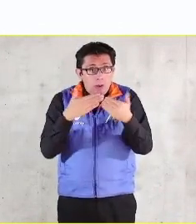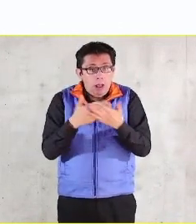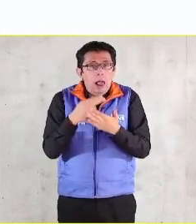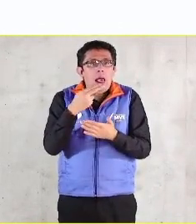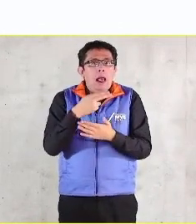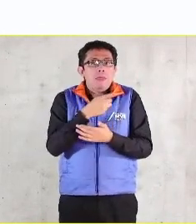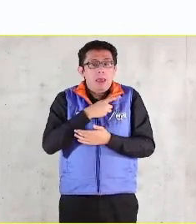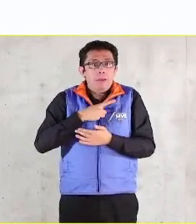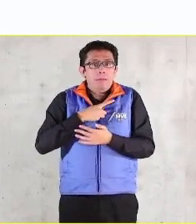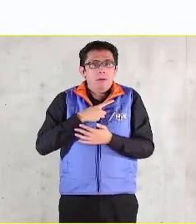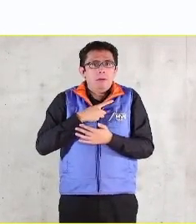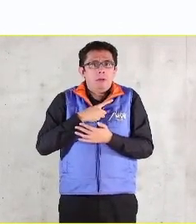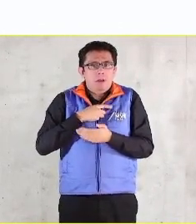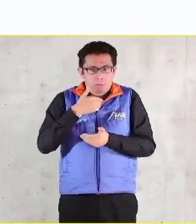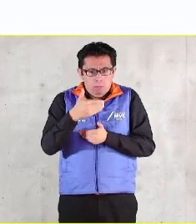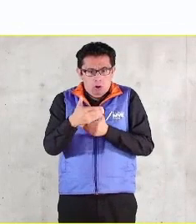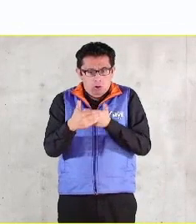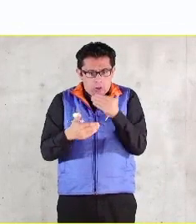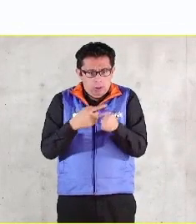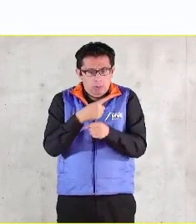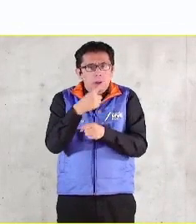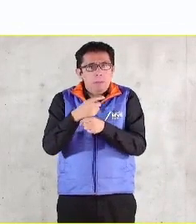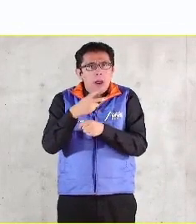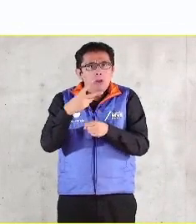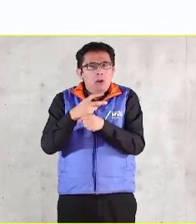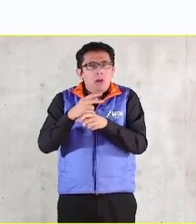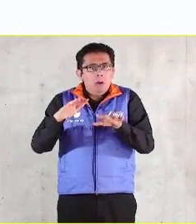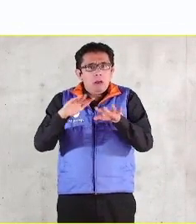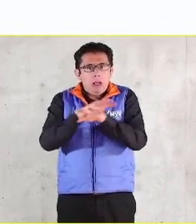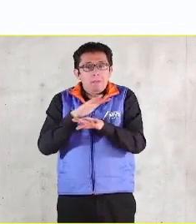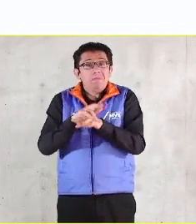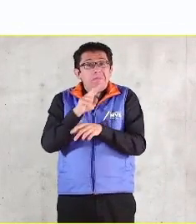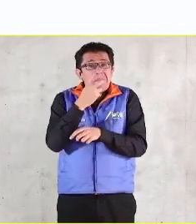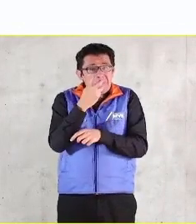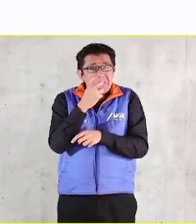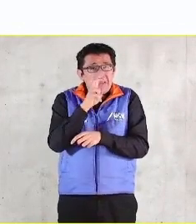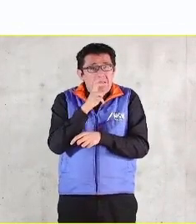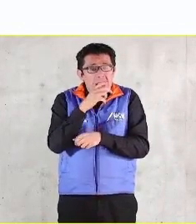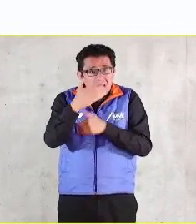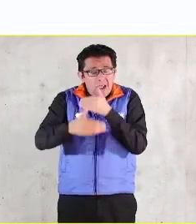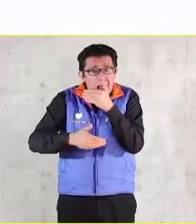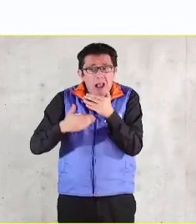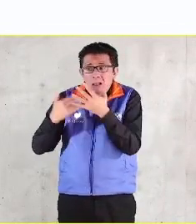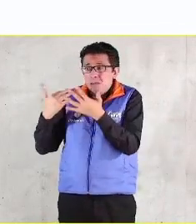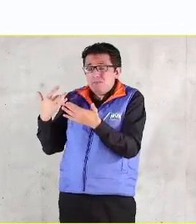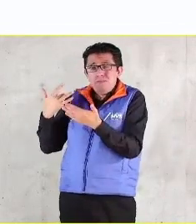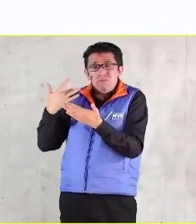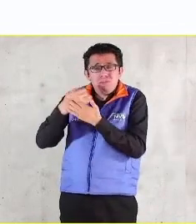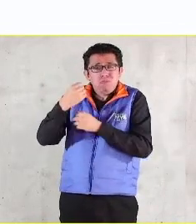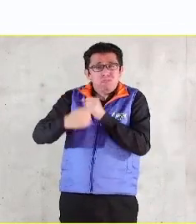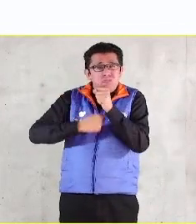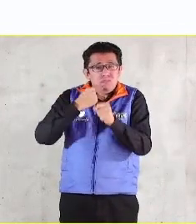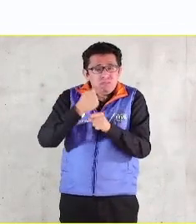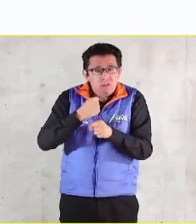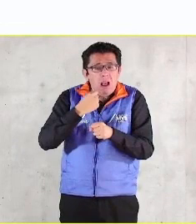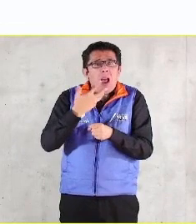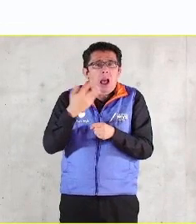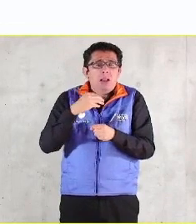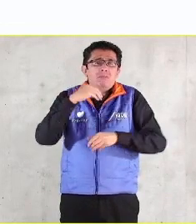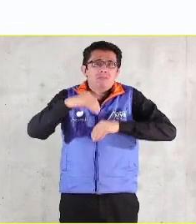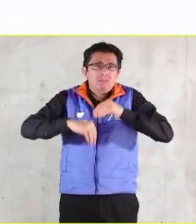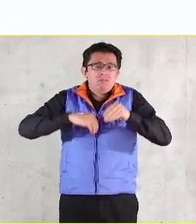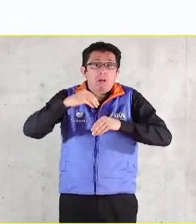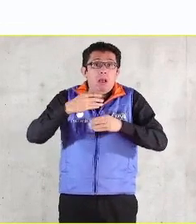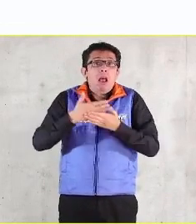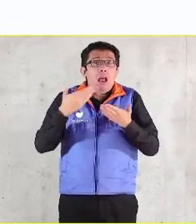nuestros procesos. Nuestros procesos durante mucho tiempo se hicieron de manera manual, ¿no? Se han venido automatizando,